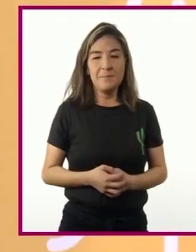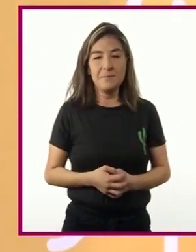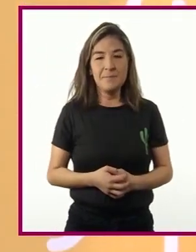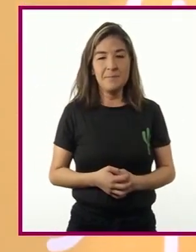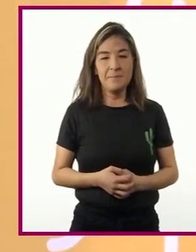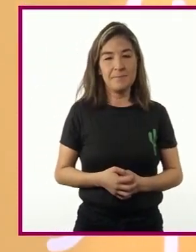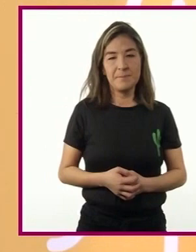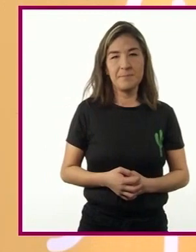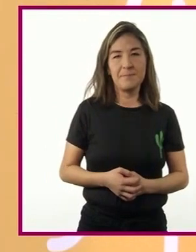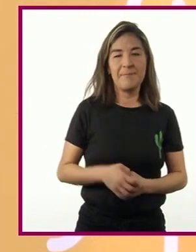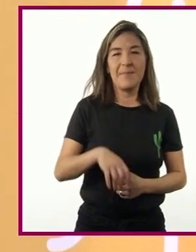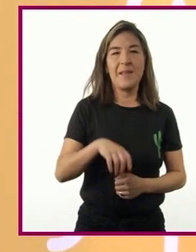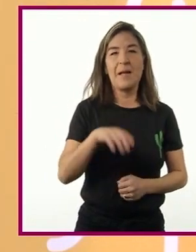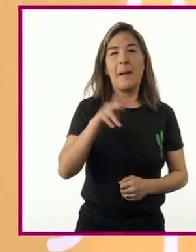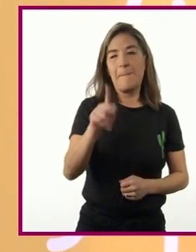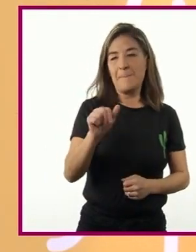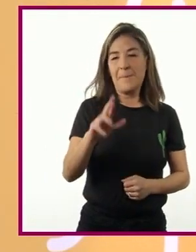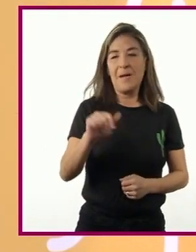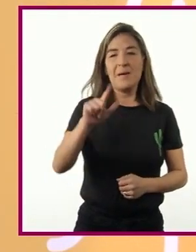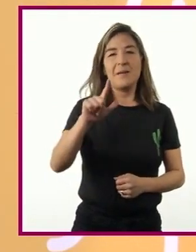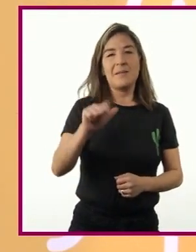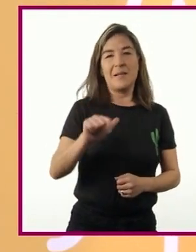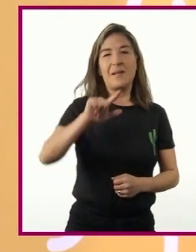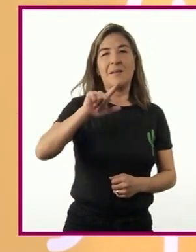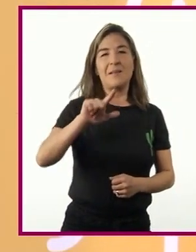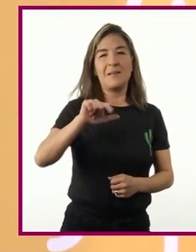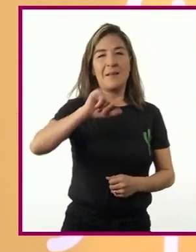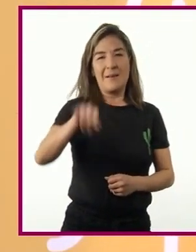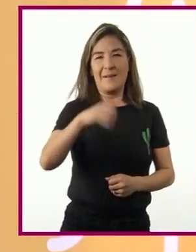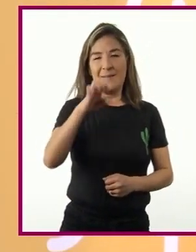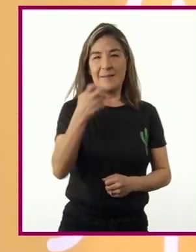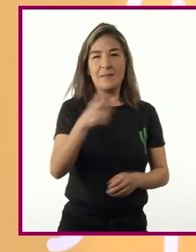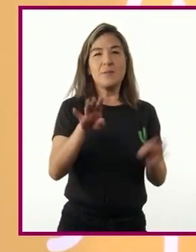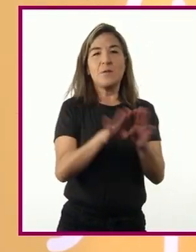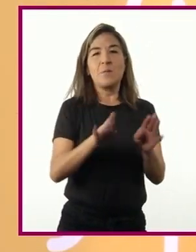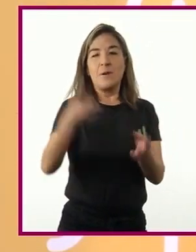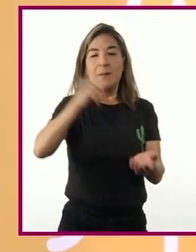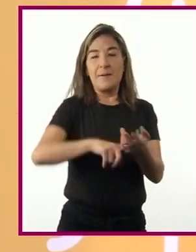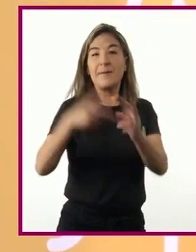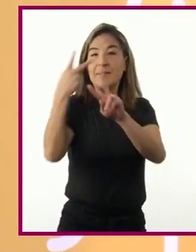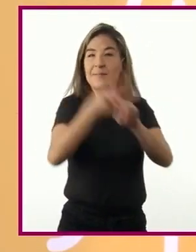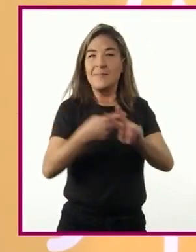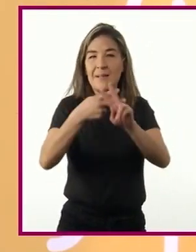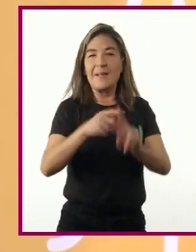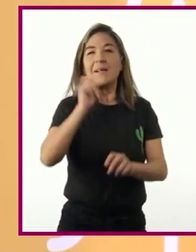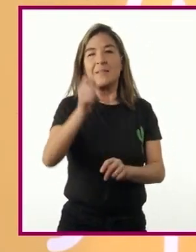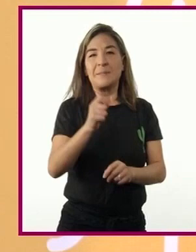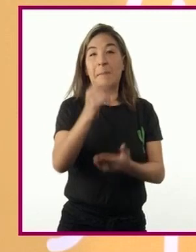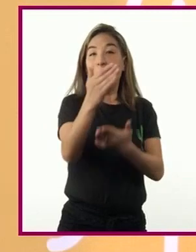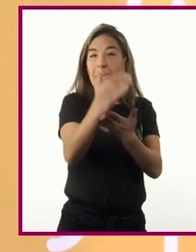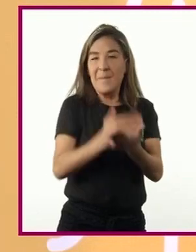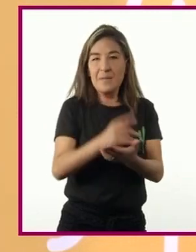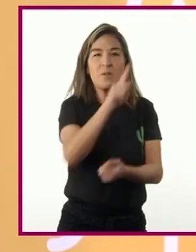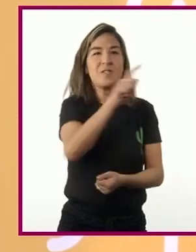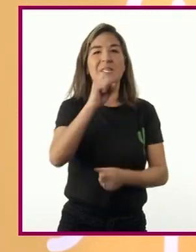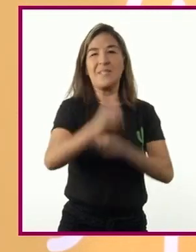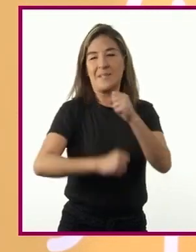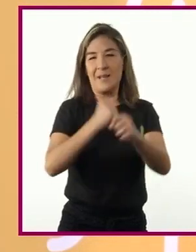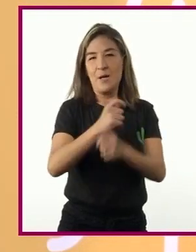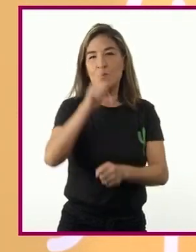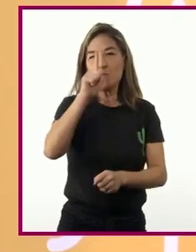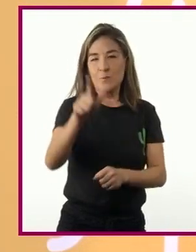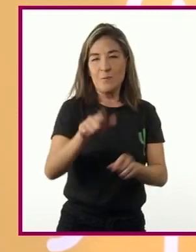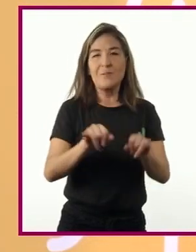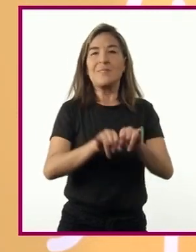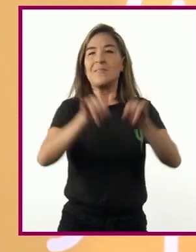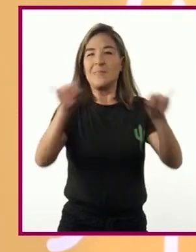de paralaje solo funciona con estrellas que están a menos de 100 años luz de distancia.